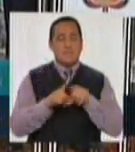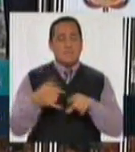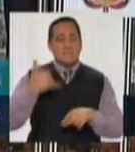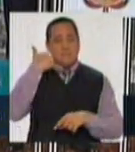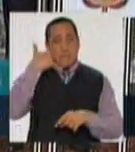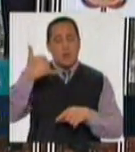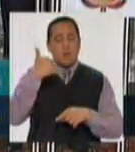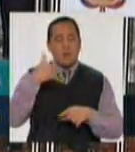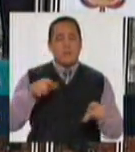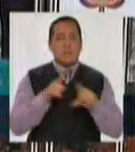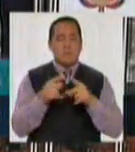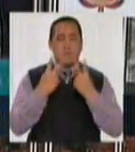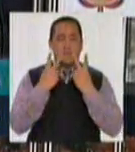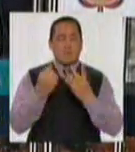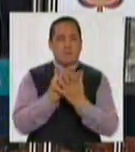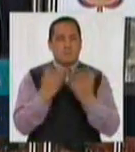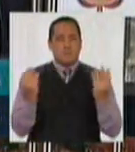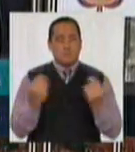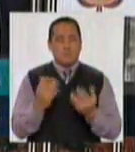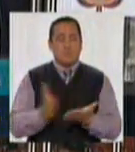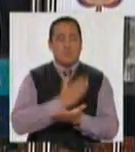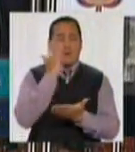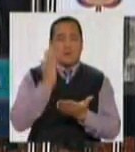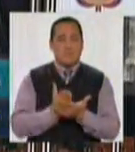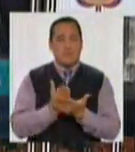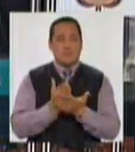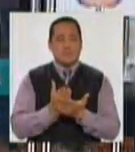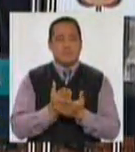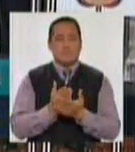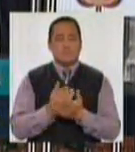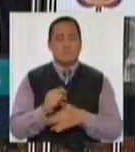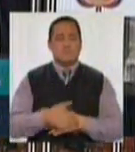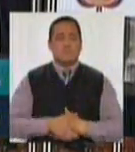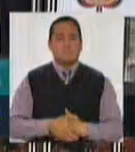con vulnerabilidades específicas.